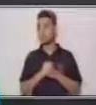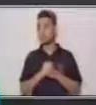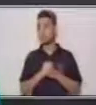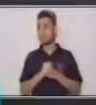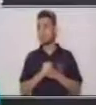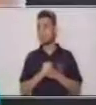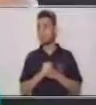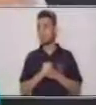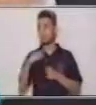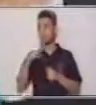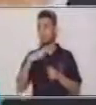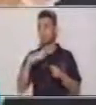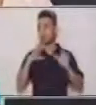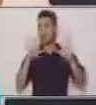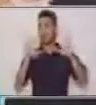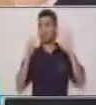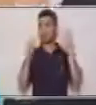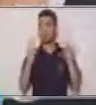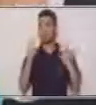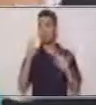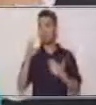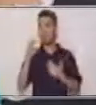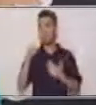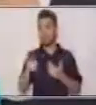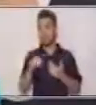Tiene 17 centímetros.